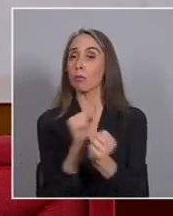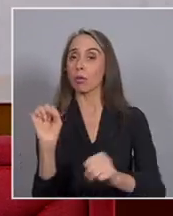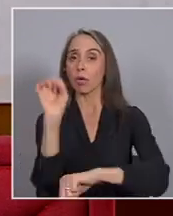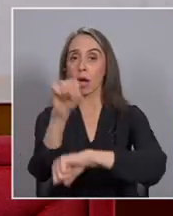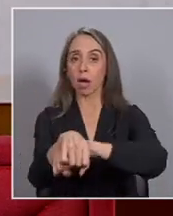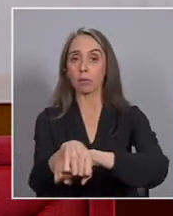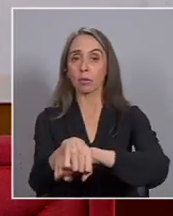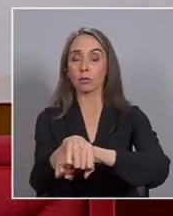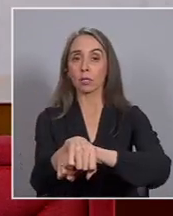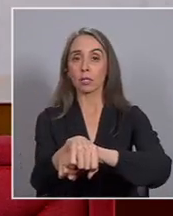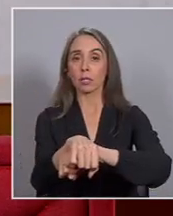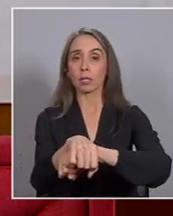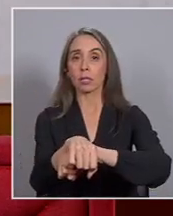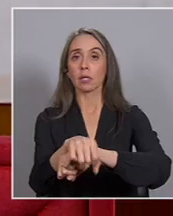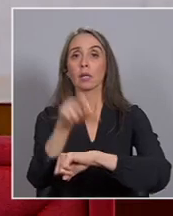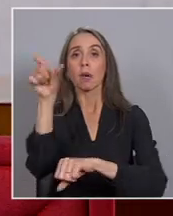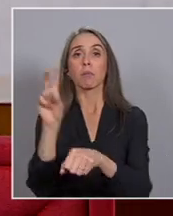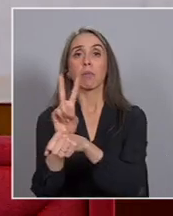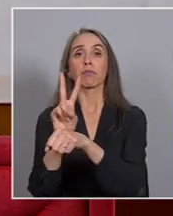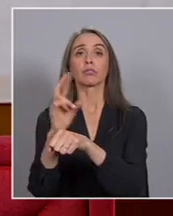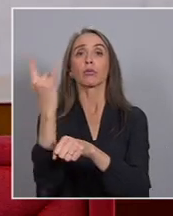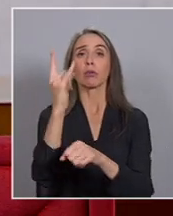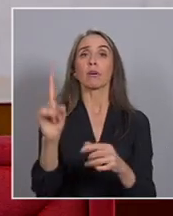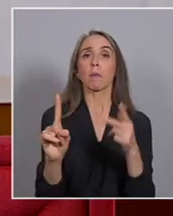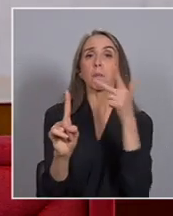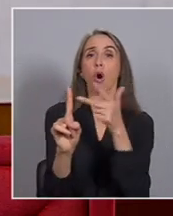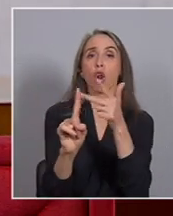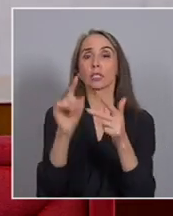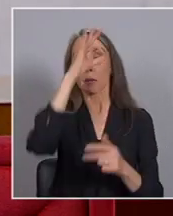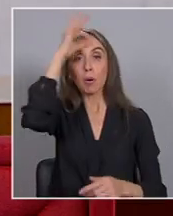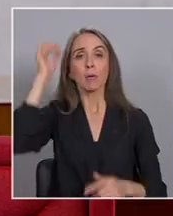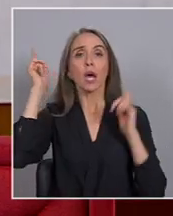que se hostigue a una académica por ser mapuche.